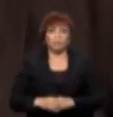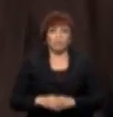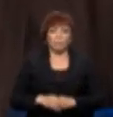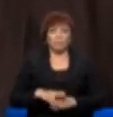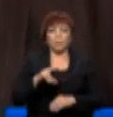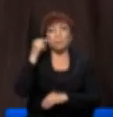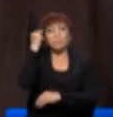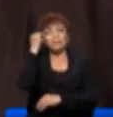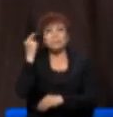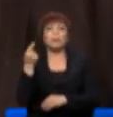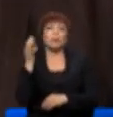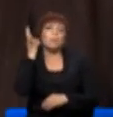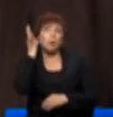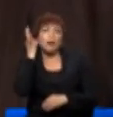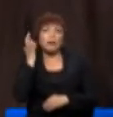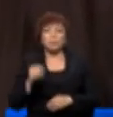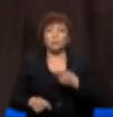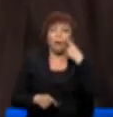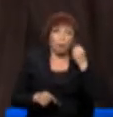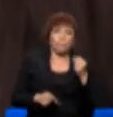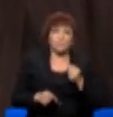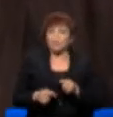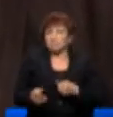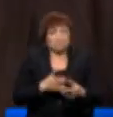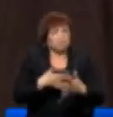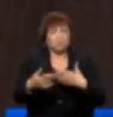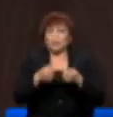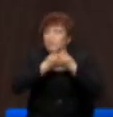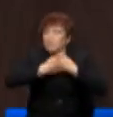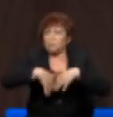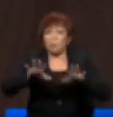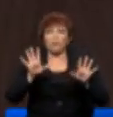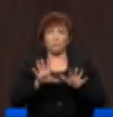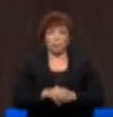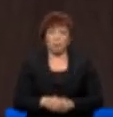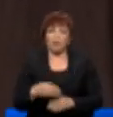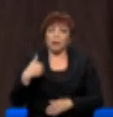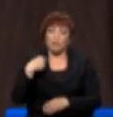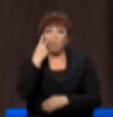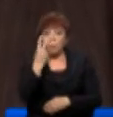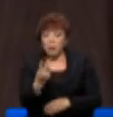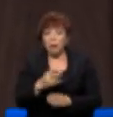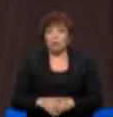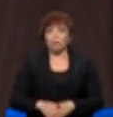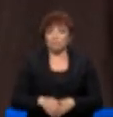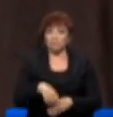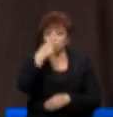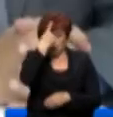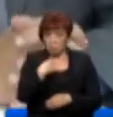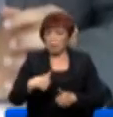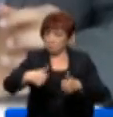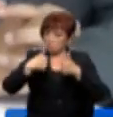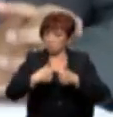mujeres. Para el puesto de hombres o mujeres no me interesa si es hombre o mujer, sino que me interesa que sea una persona que tiene la capacidad para desempeñar el